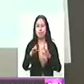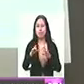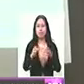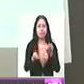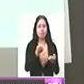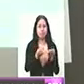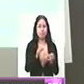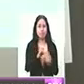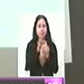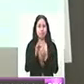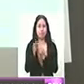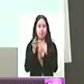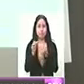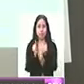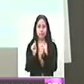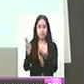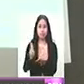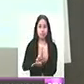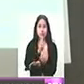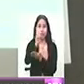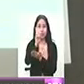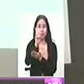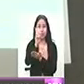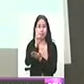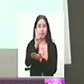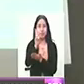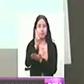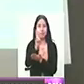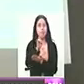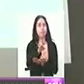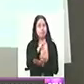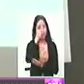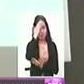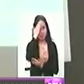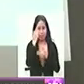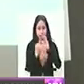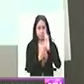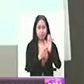específicos con universidades, ha detectado